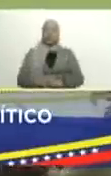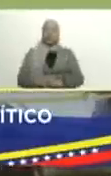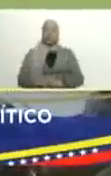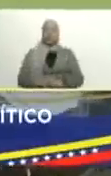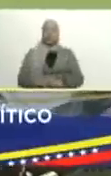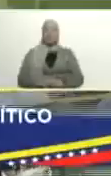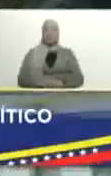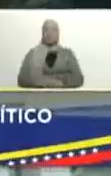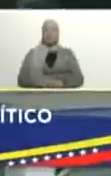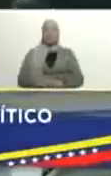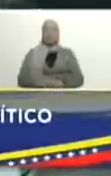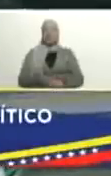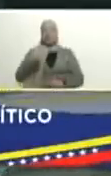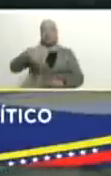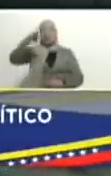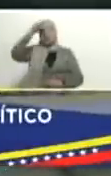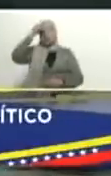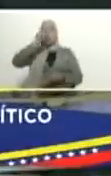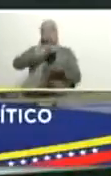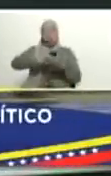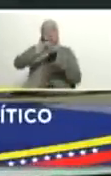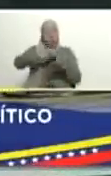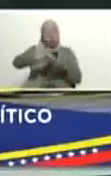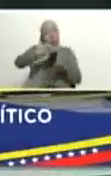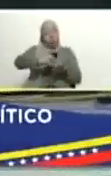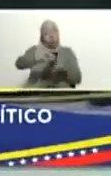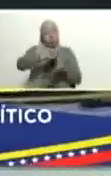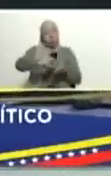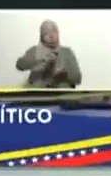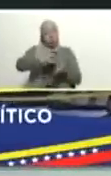Bueno, hemos tomado nota de